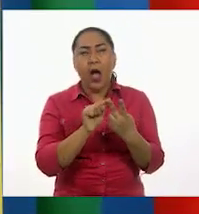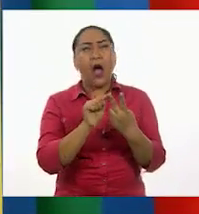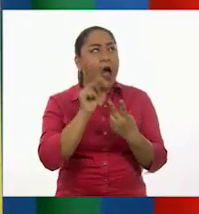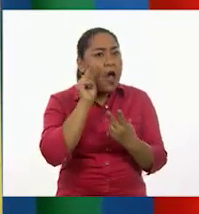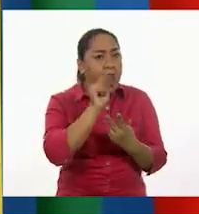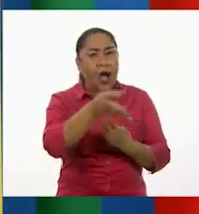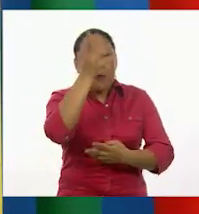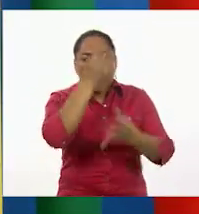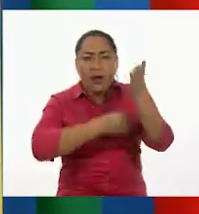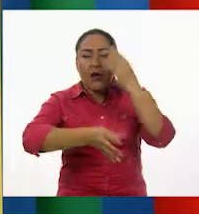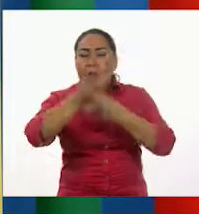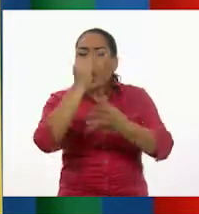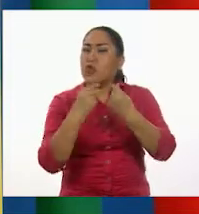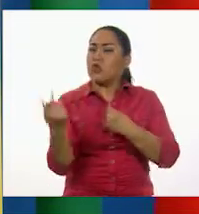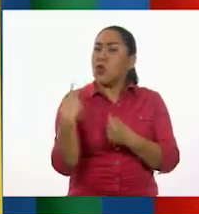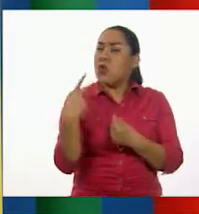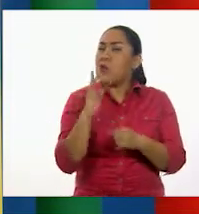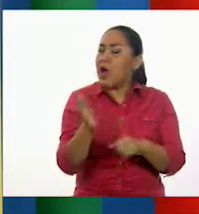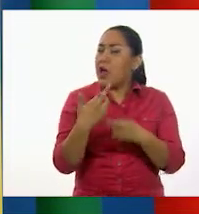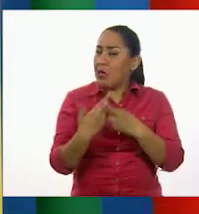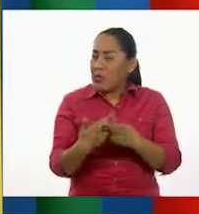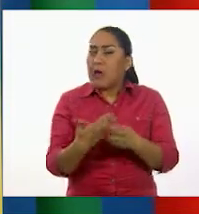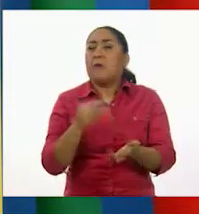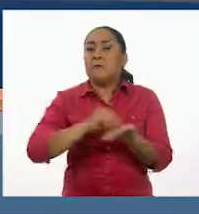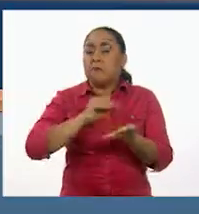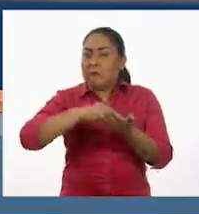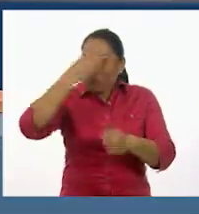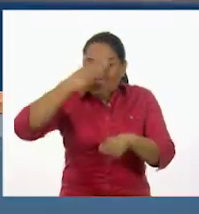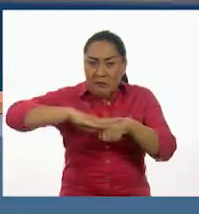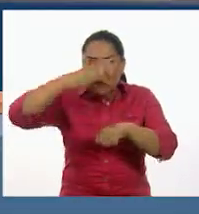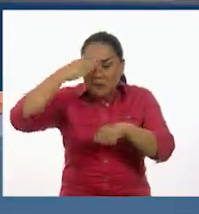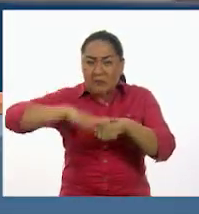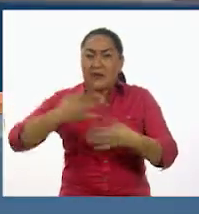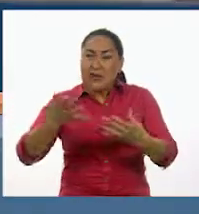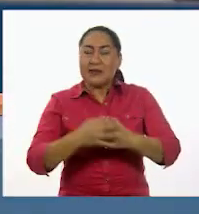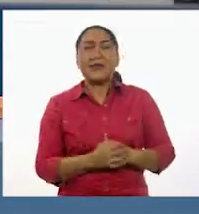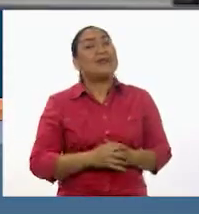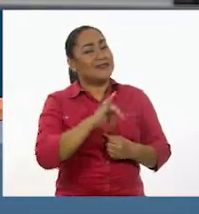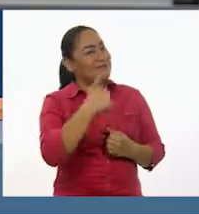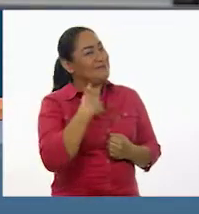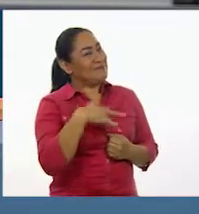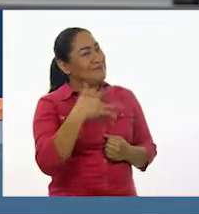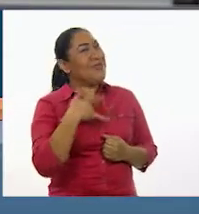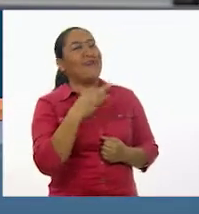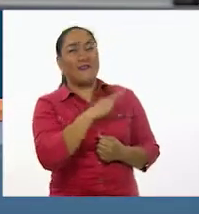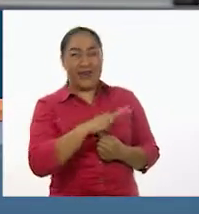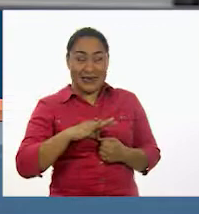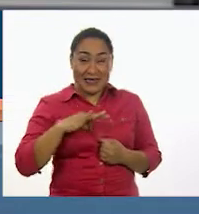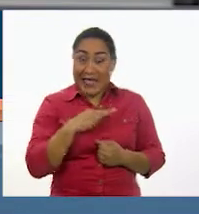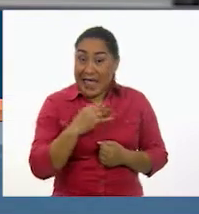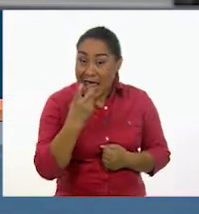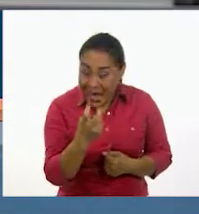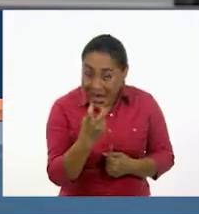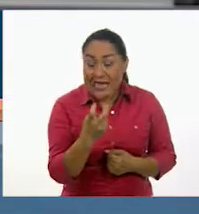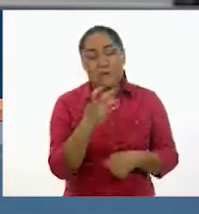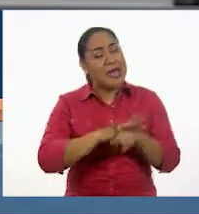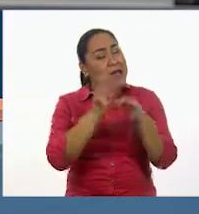clases y que aún lo podemos recordar, ¿verdad? Sí, y estoy muy feliz por eso, porque ese era nuestro